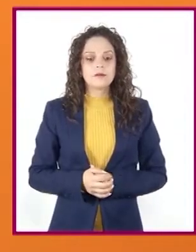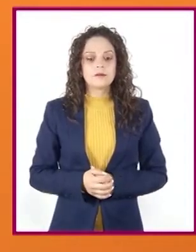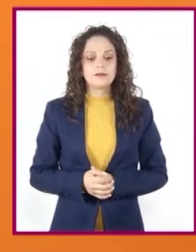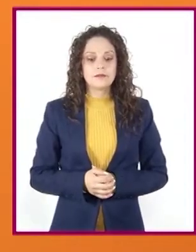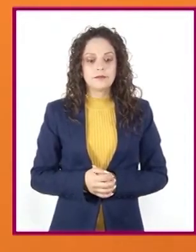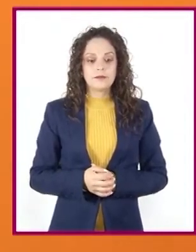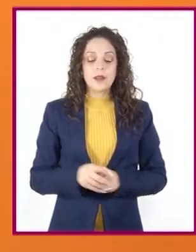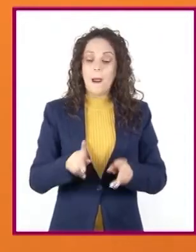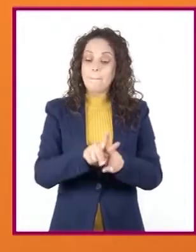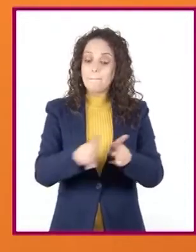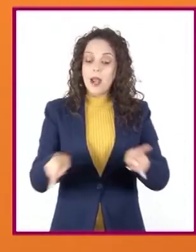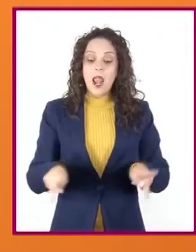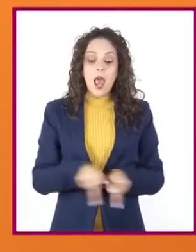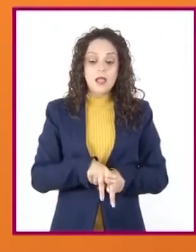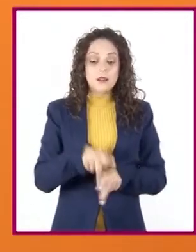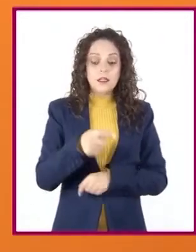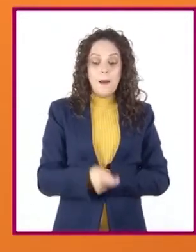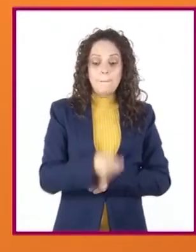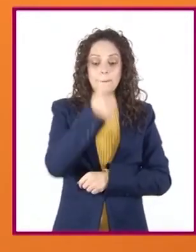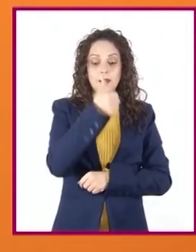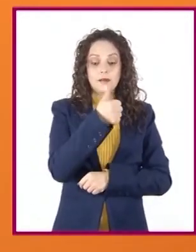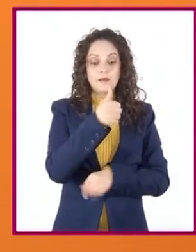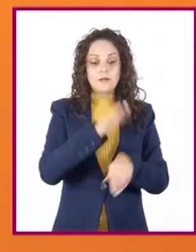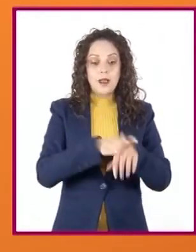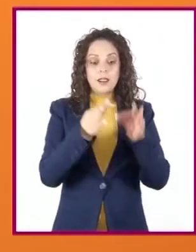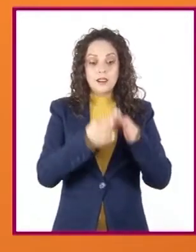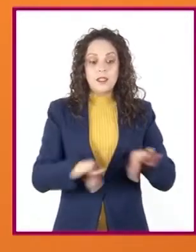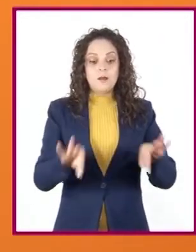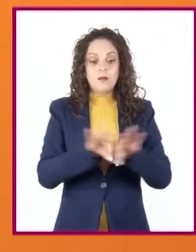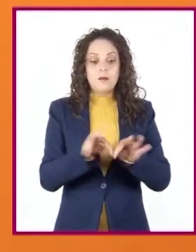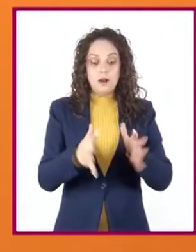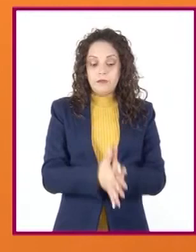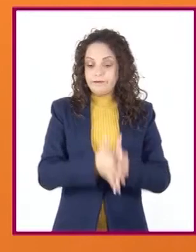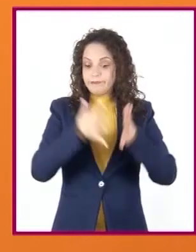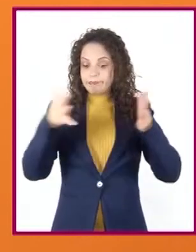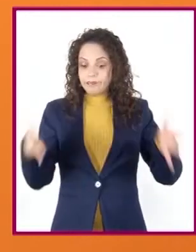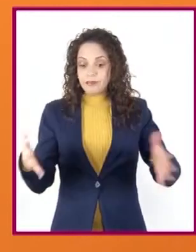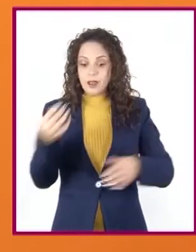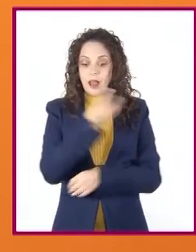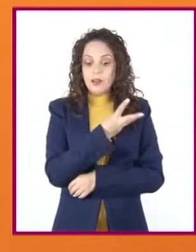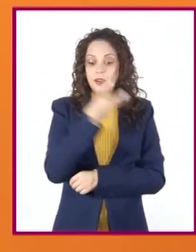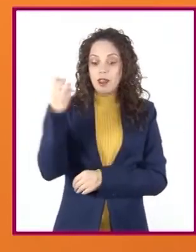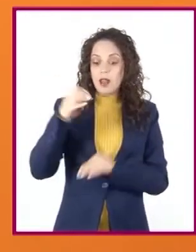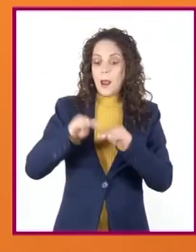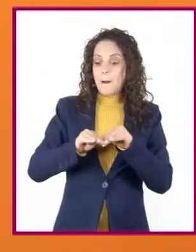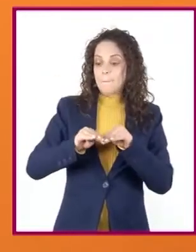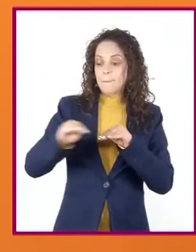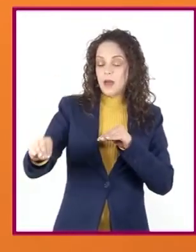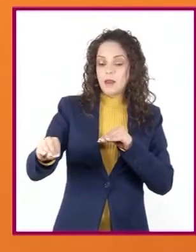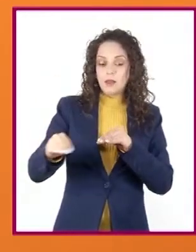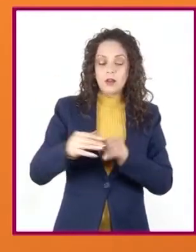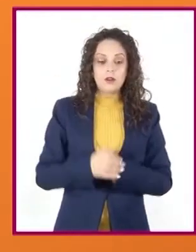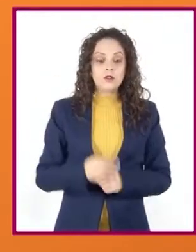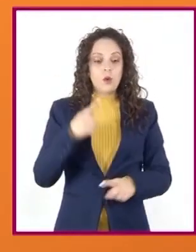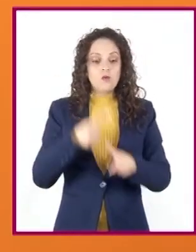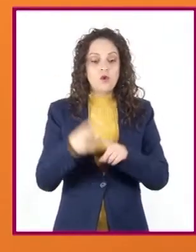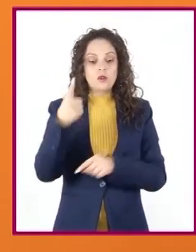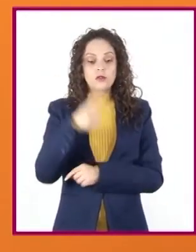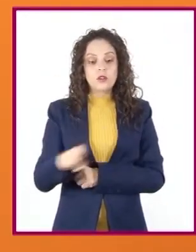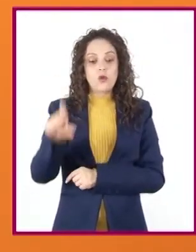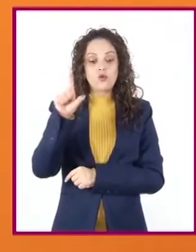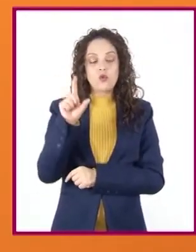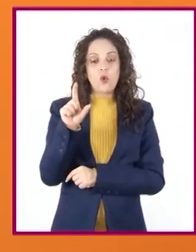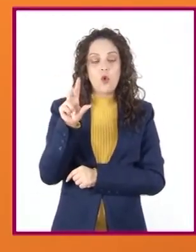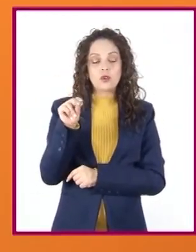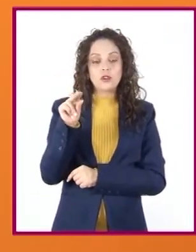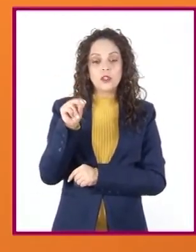la plaza principal, que tiene una dimensión de 300 metros de largo por 180 metros de